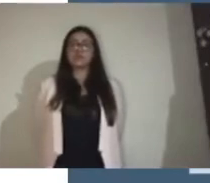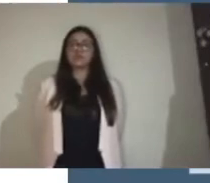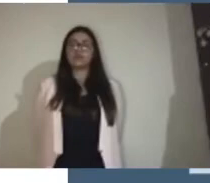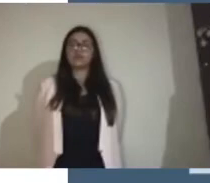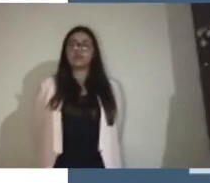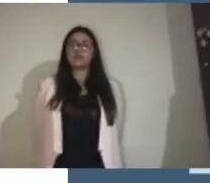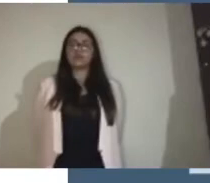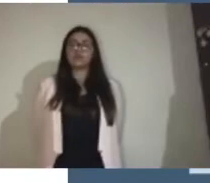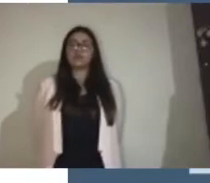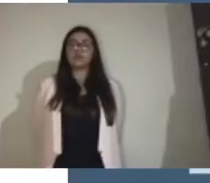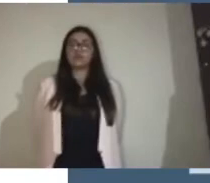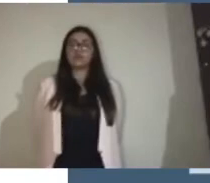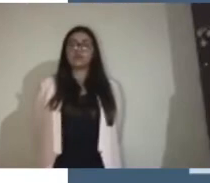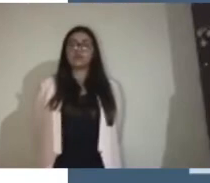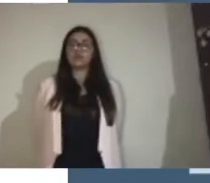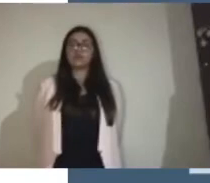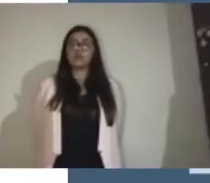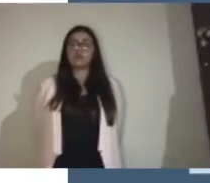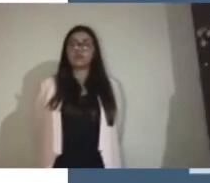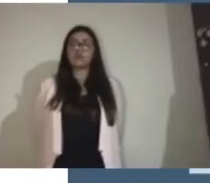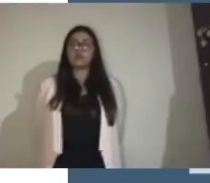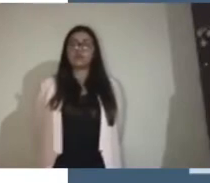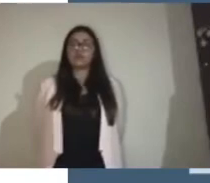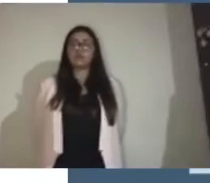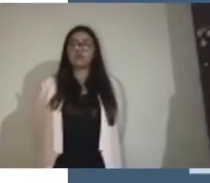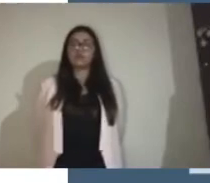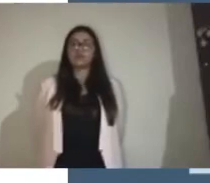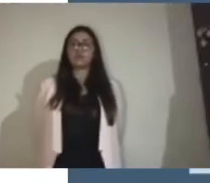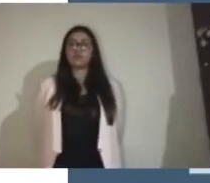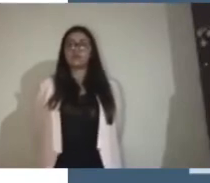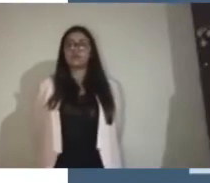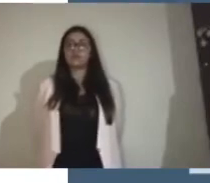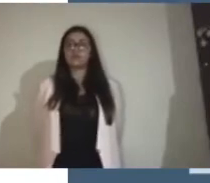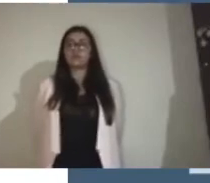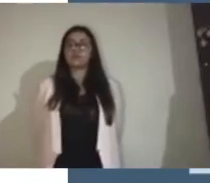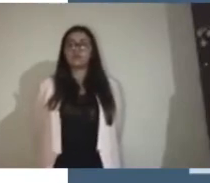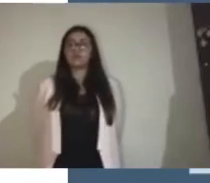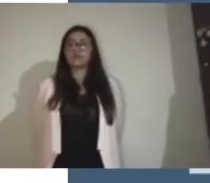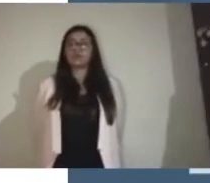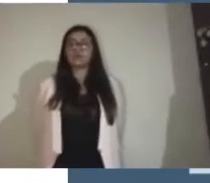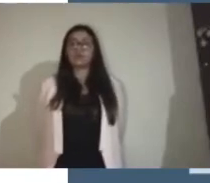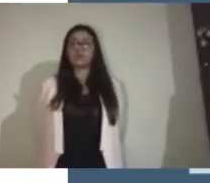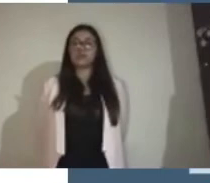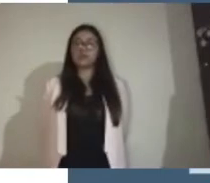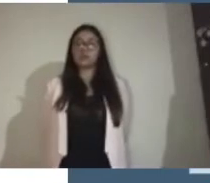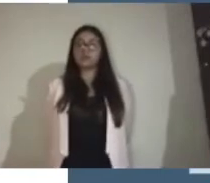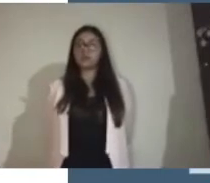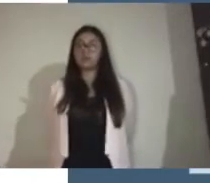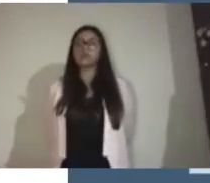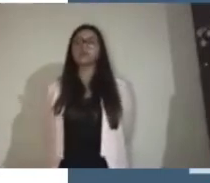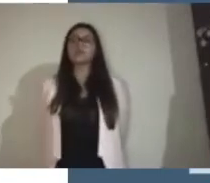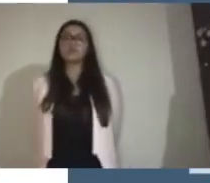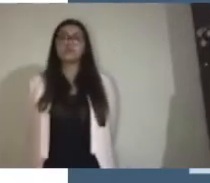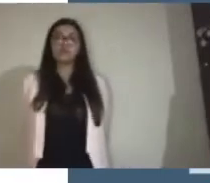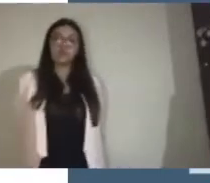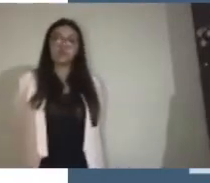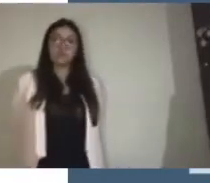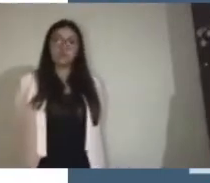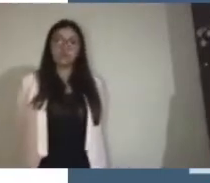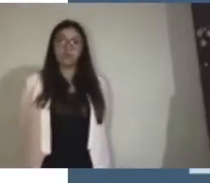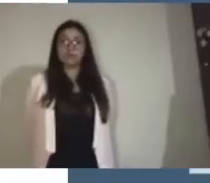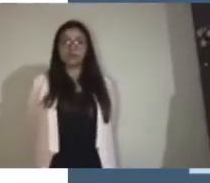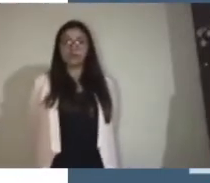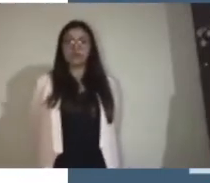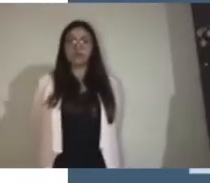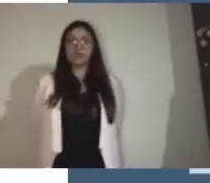Es decir, las personas pueden tener peores creencias sobre el cáncer, no tener sistemas de apoyo, no asistir al médico, y eso puede ser una explicación de por qué se da